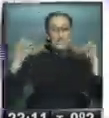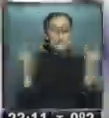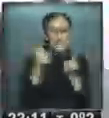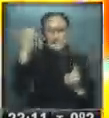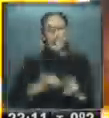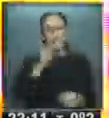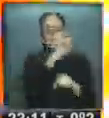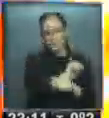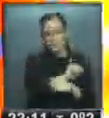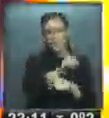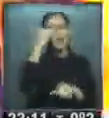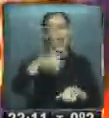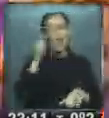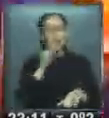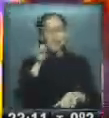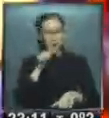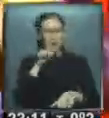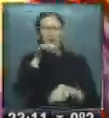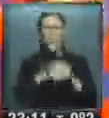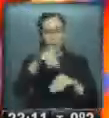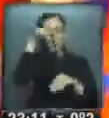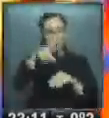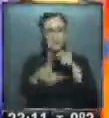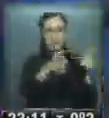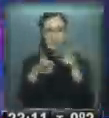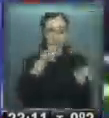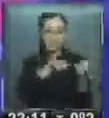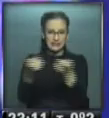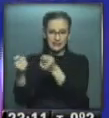heridos, producto del accionar de las fuerzas de seguridad.